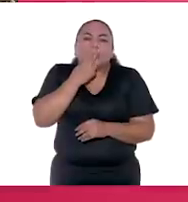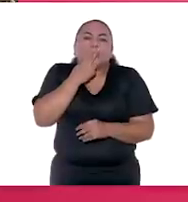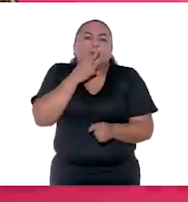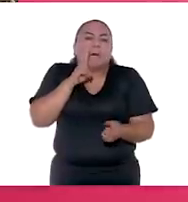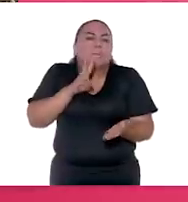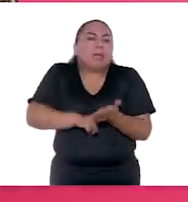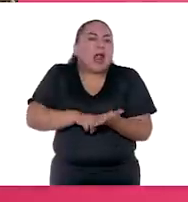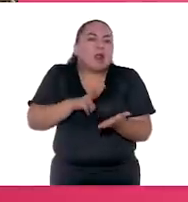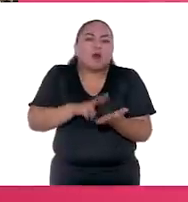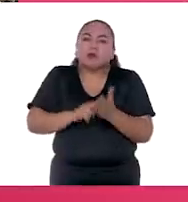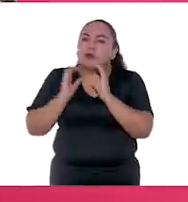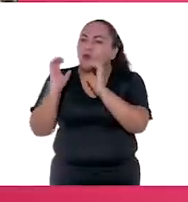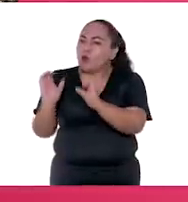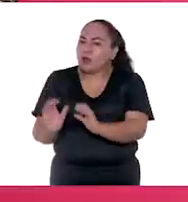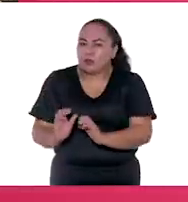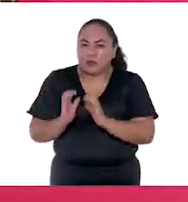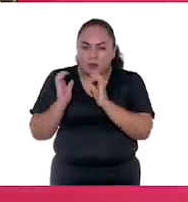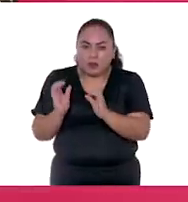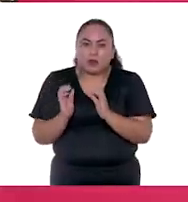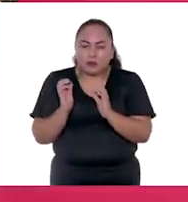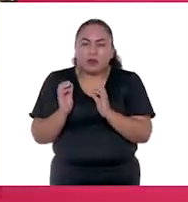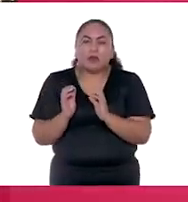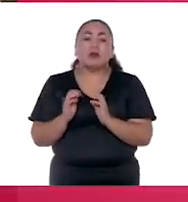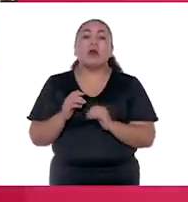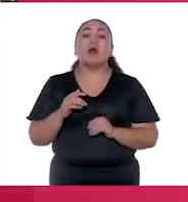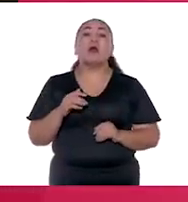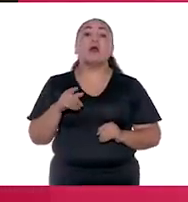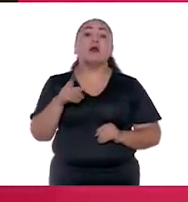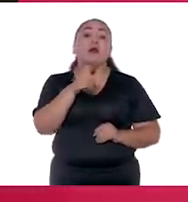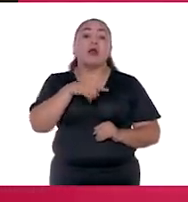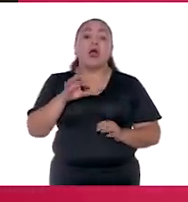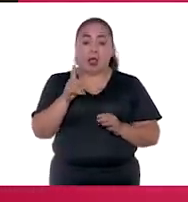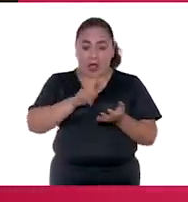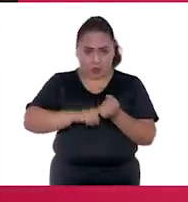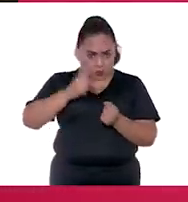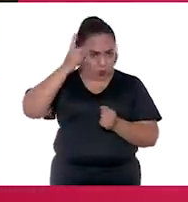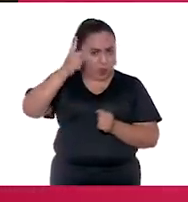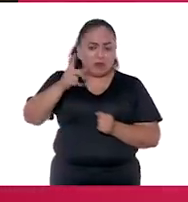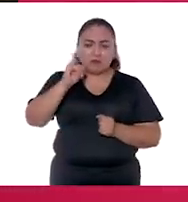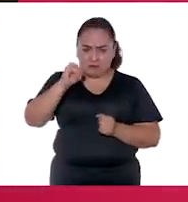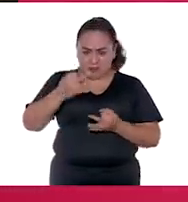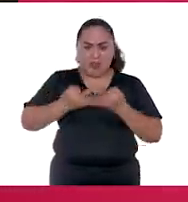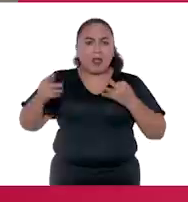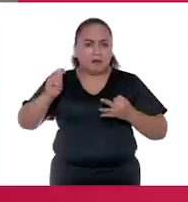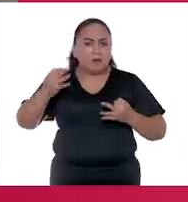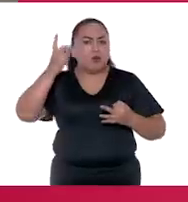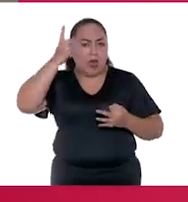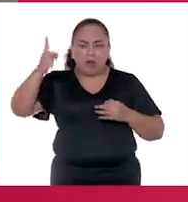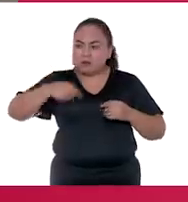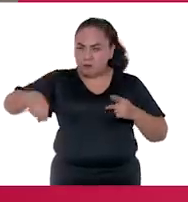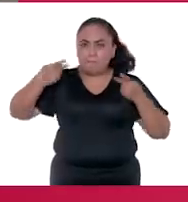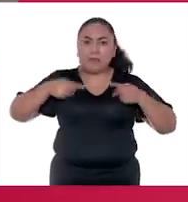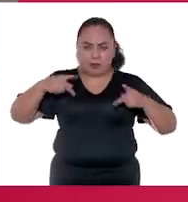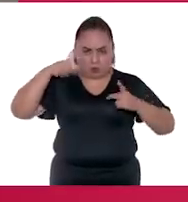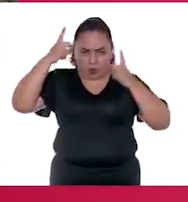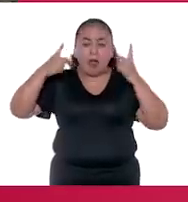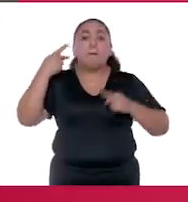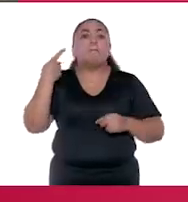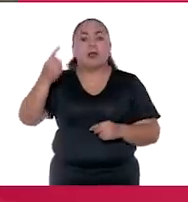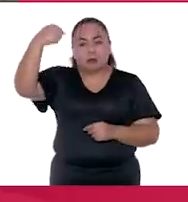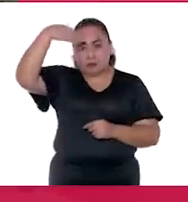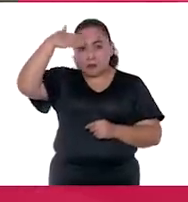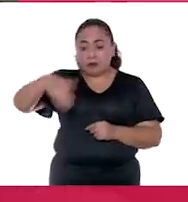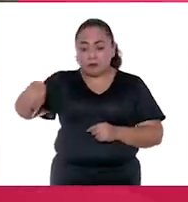cuidar. No, a pesar de que nosotros somos los dueños de las tierras de aquí, sabemos que